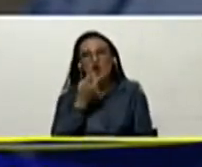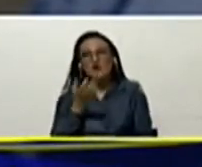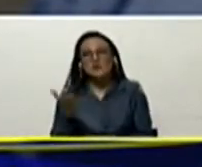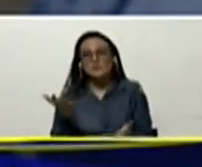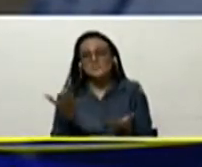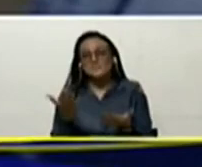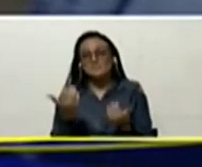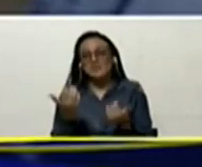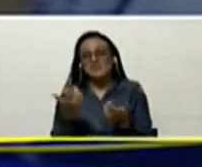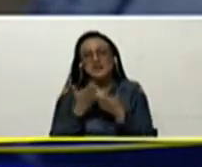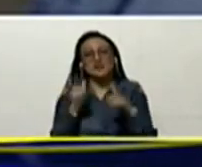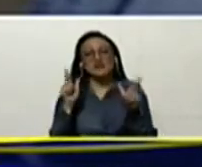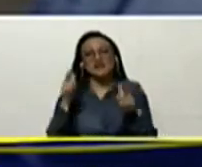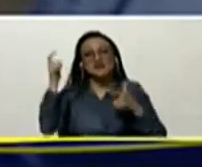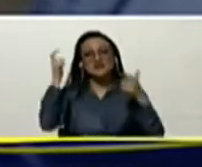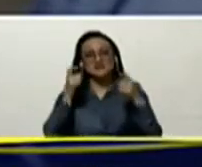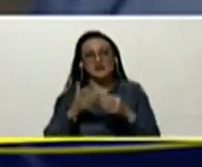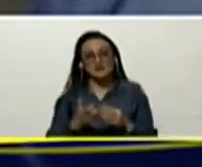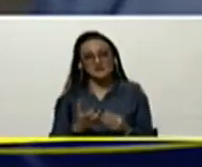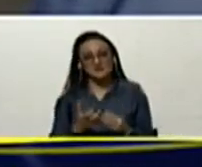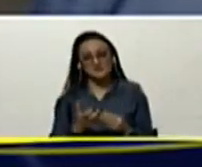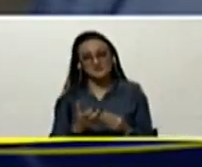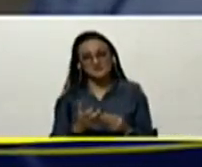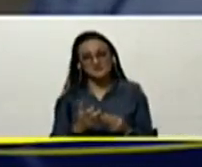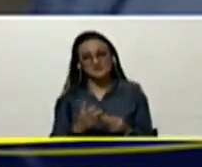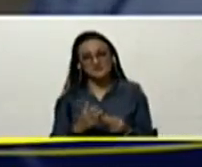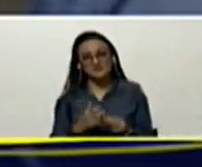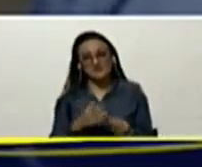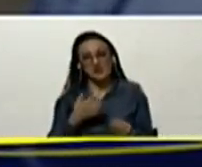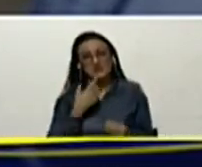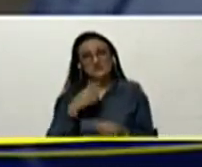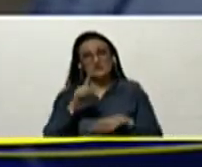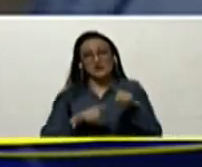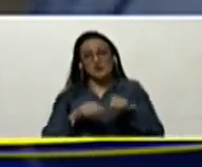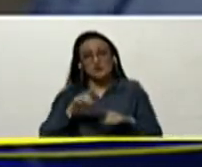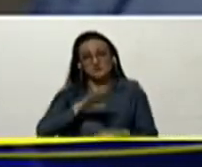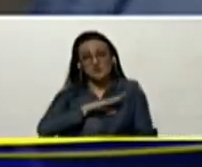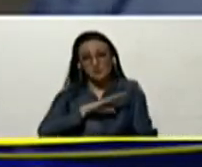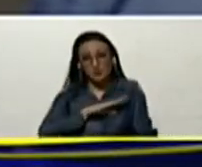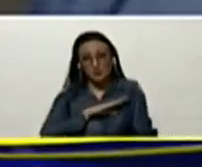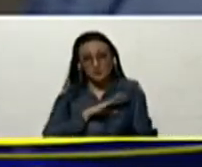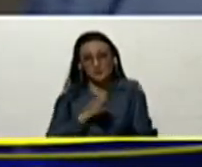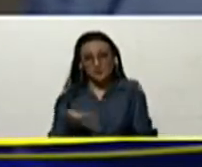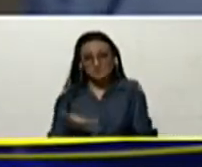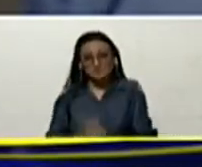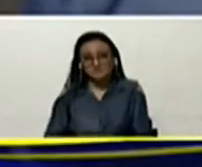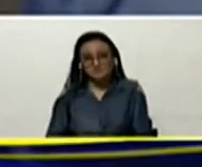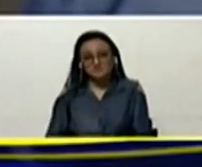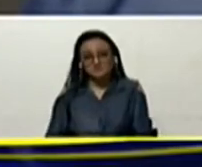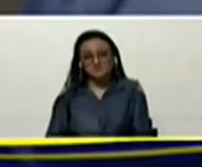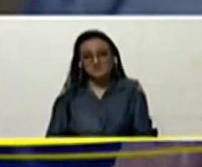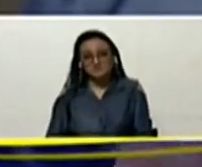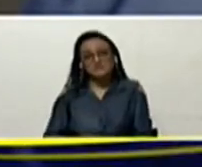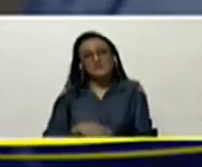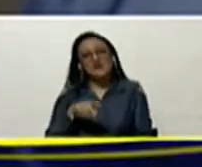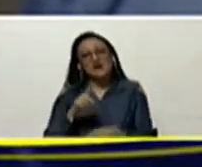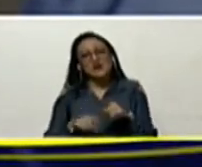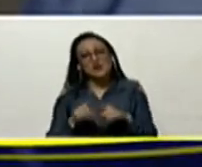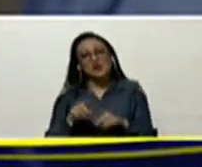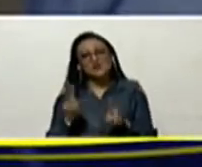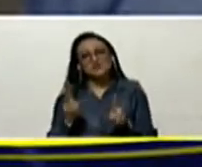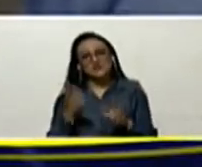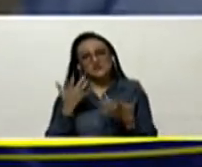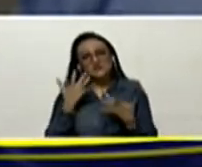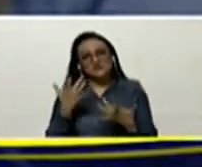del comandante Chávez. Y él menciona pues también cosas nuestras literarias. Una que es muy entrañable para mí, para